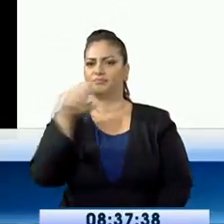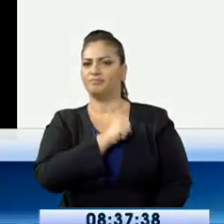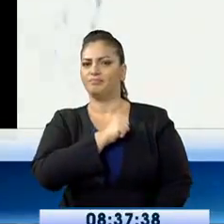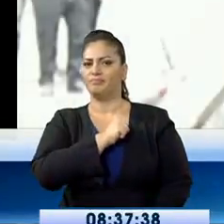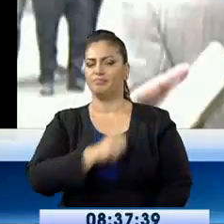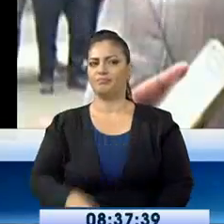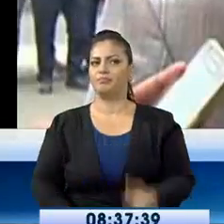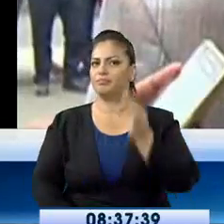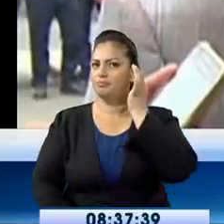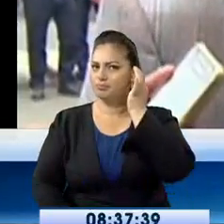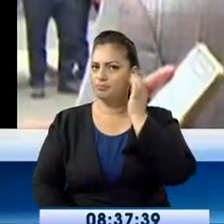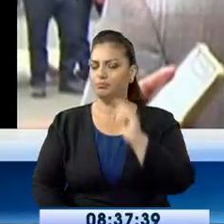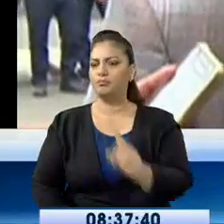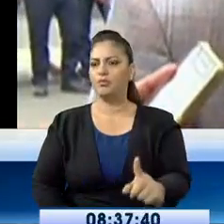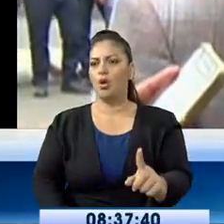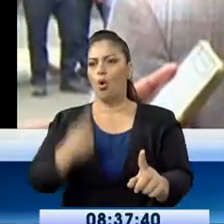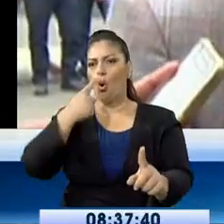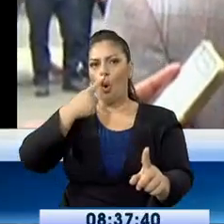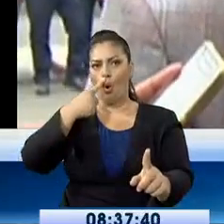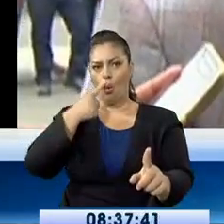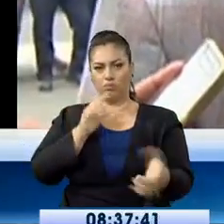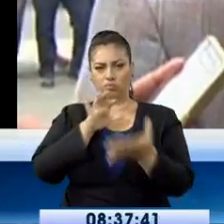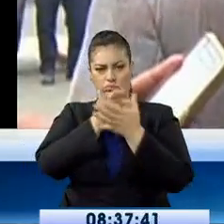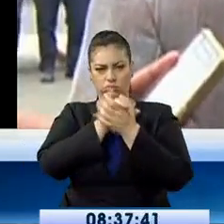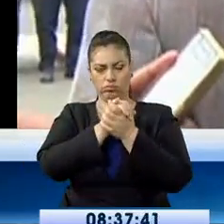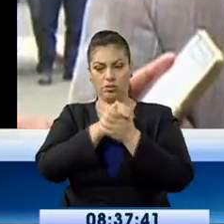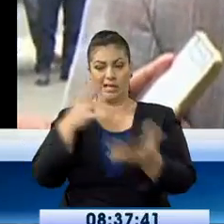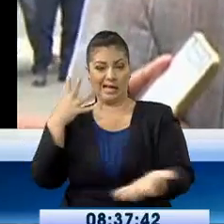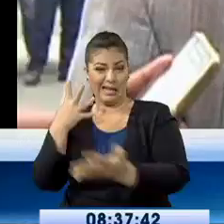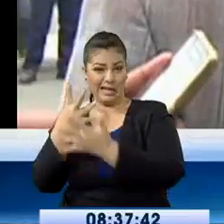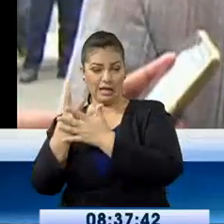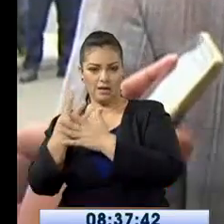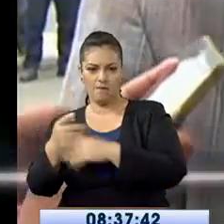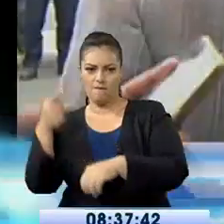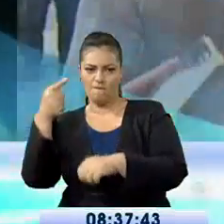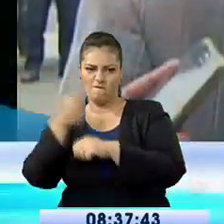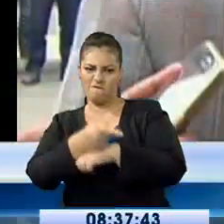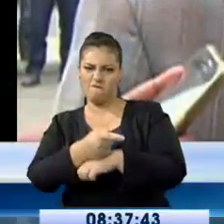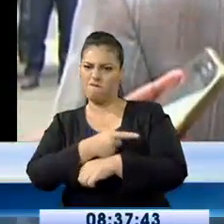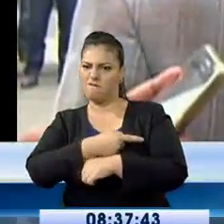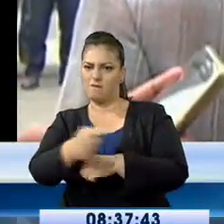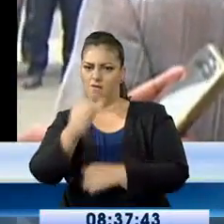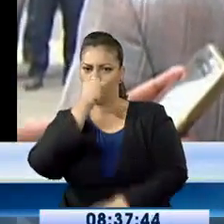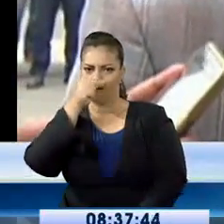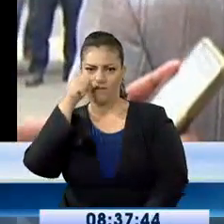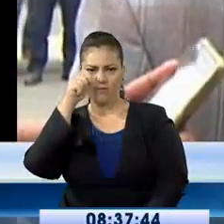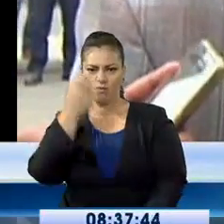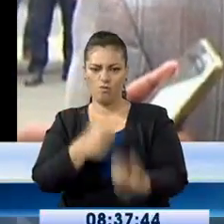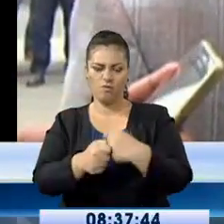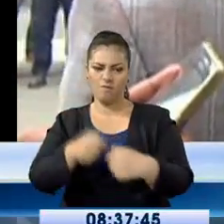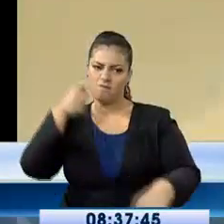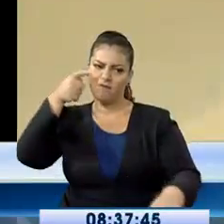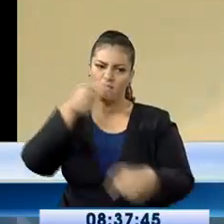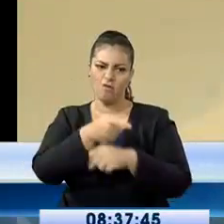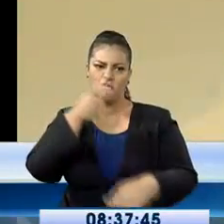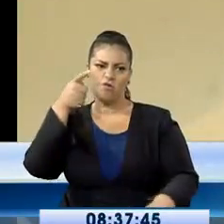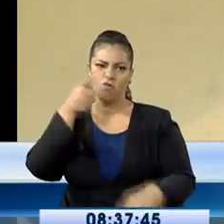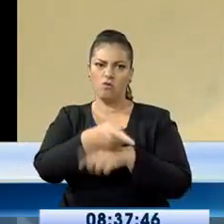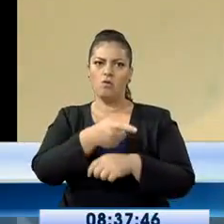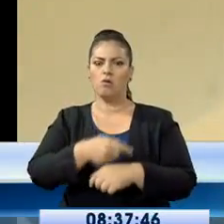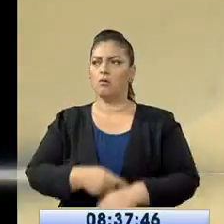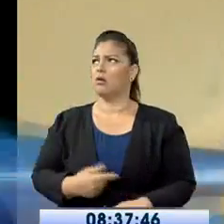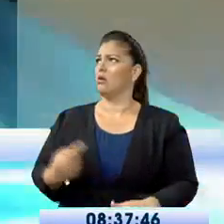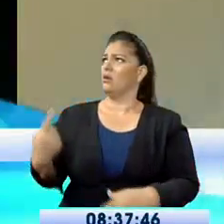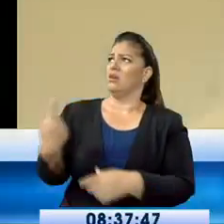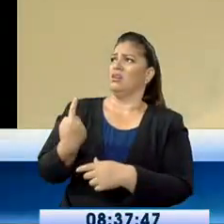afectada. Porque lo que manifiesta es que esta persona que se encuentra detenida le obligaba a vender droga. Se tiene conocimiento